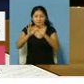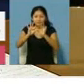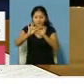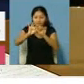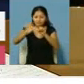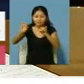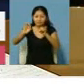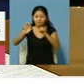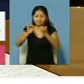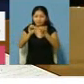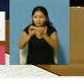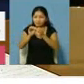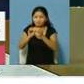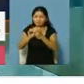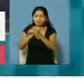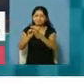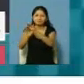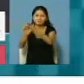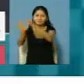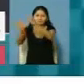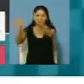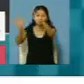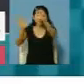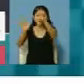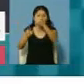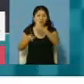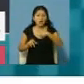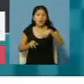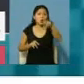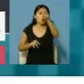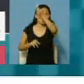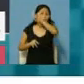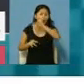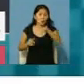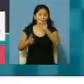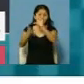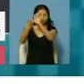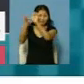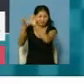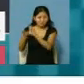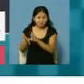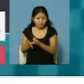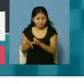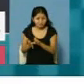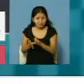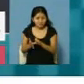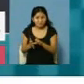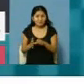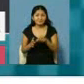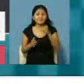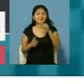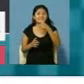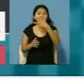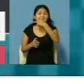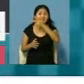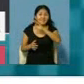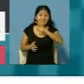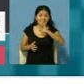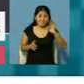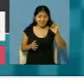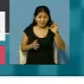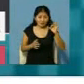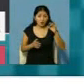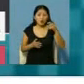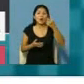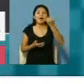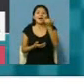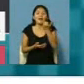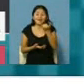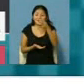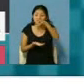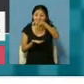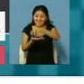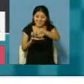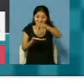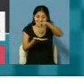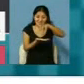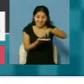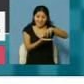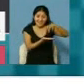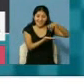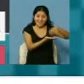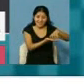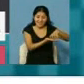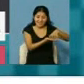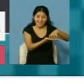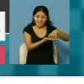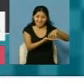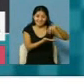del interconectado nacional. Estos 300 megavatios de estos tres parques solares Caucharis,